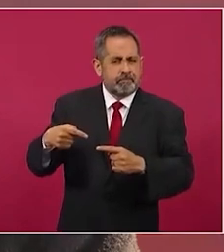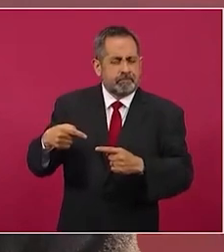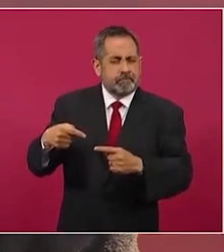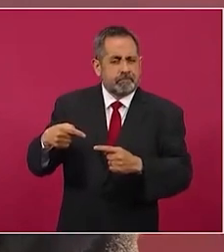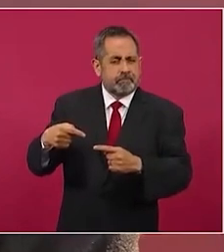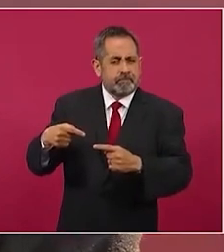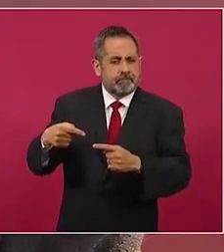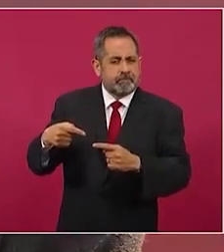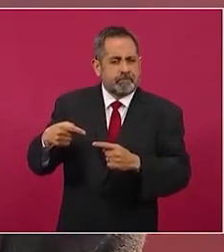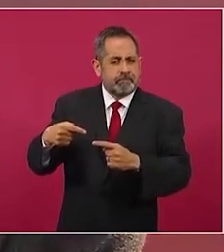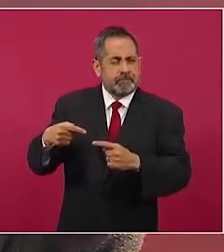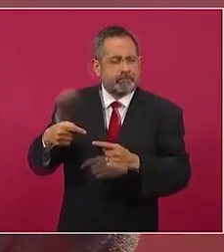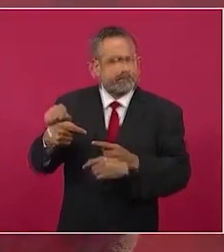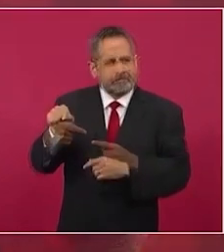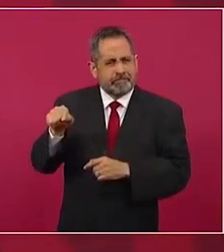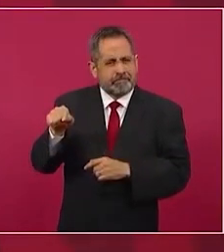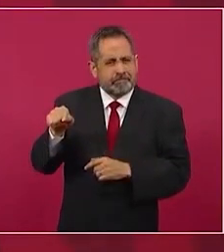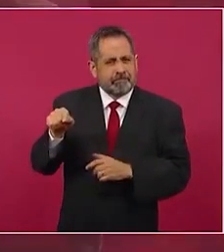aunque